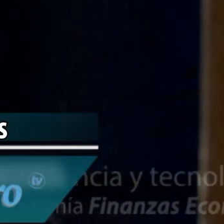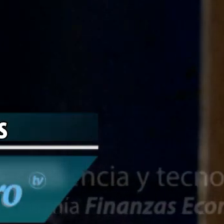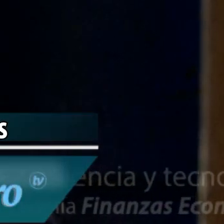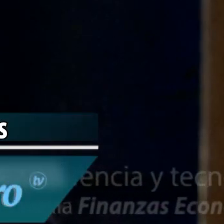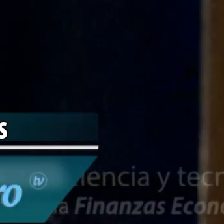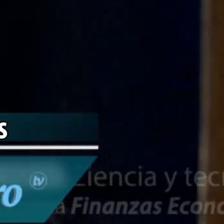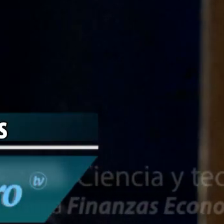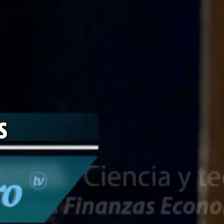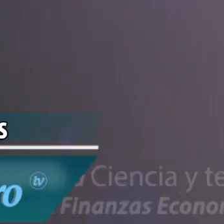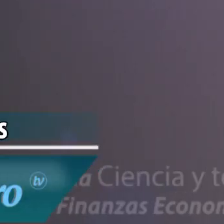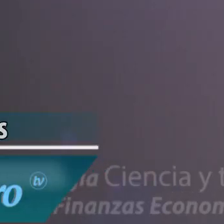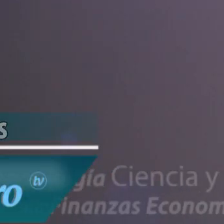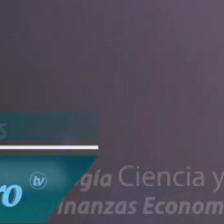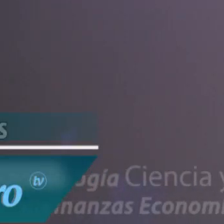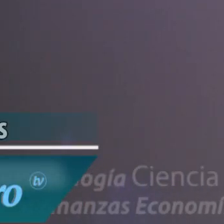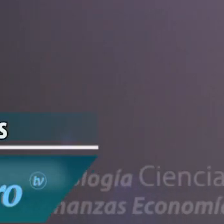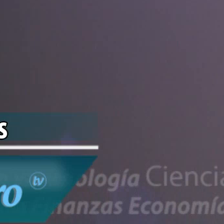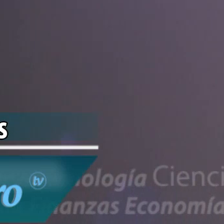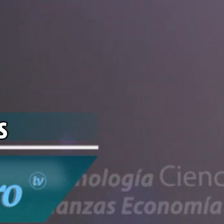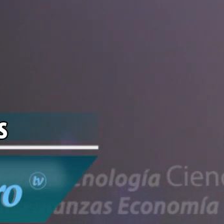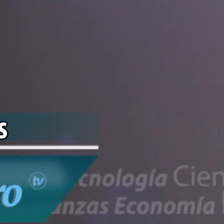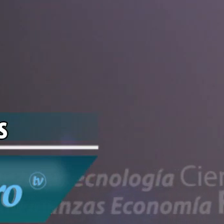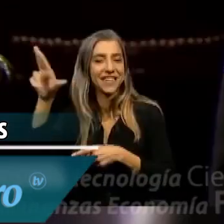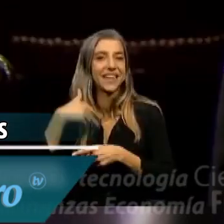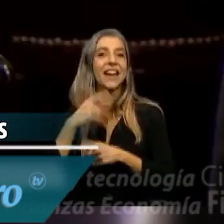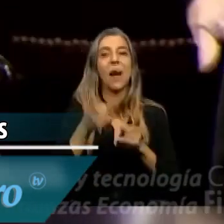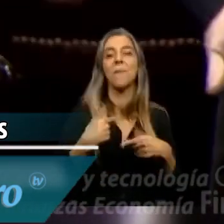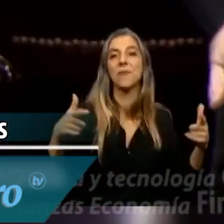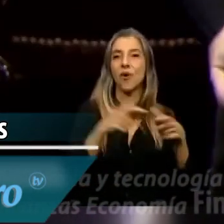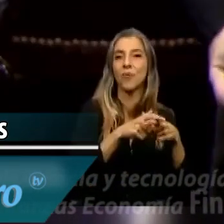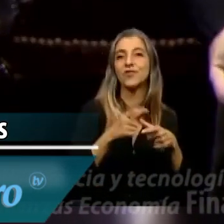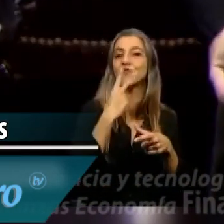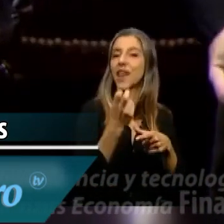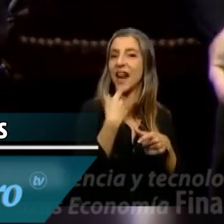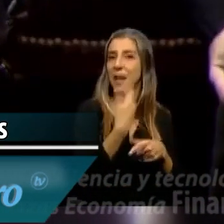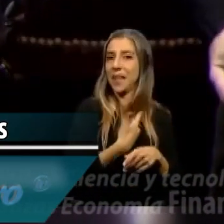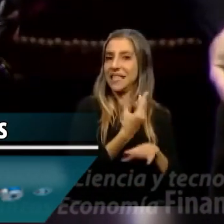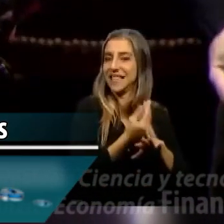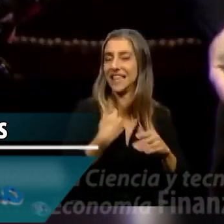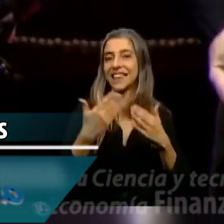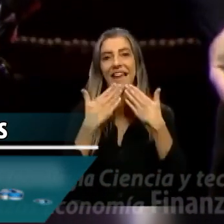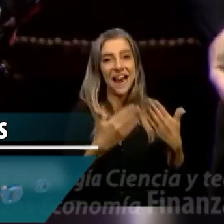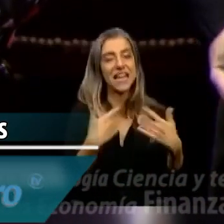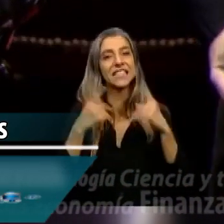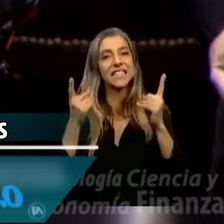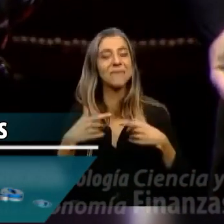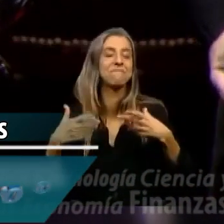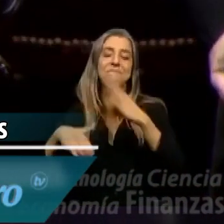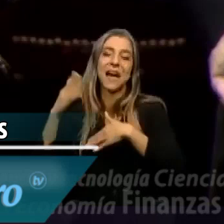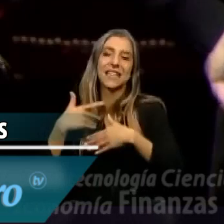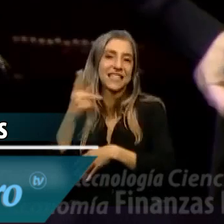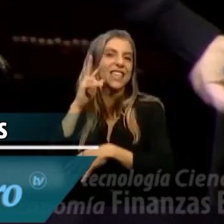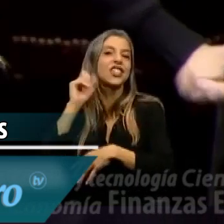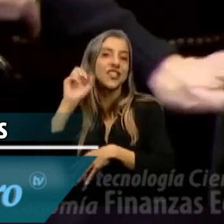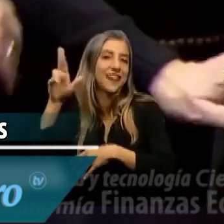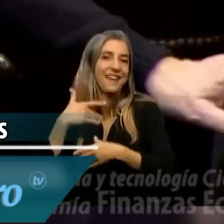Máximo Kirchner, y al presidente de la Comisión de Energía, en especialmente al presidente del bloque que me sumó a trabajar